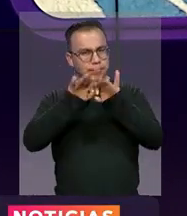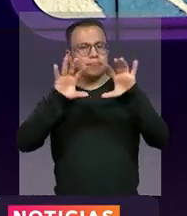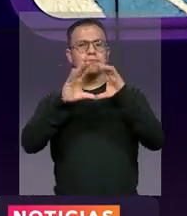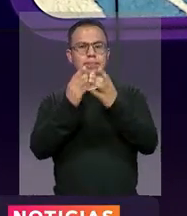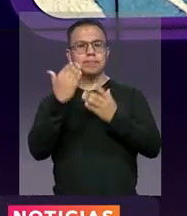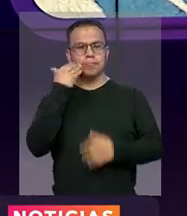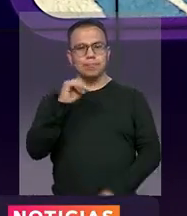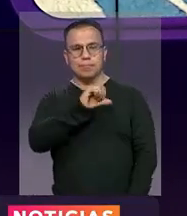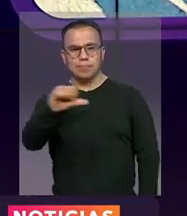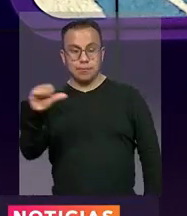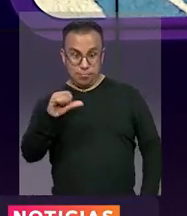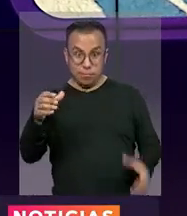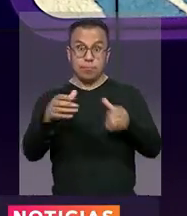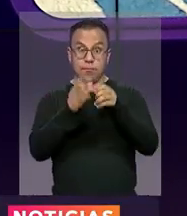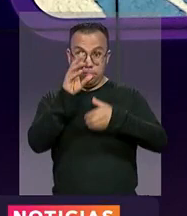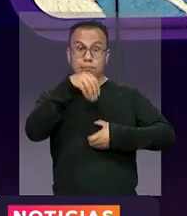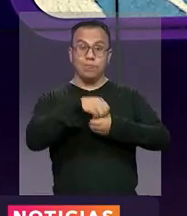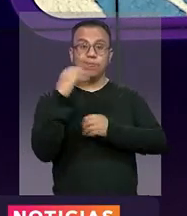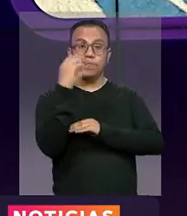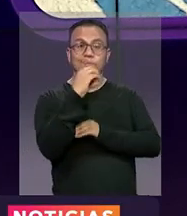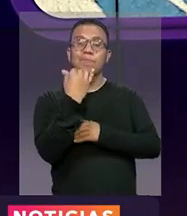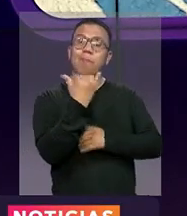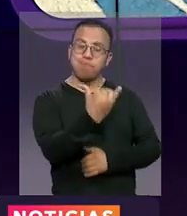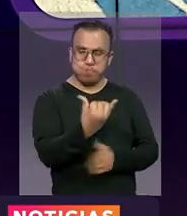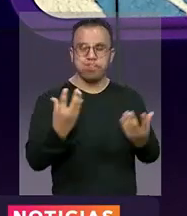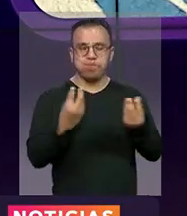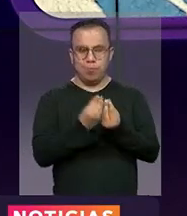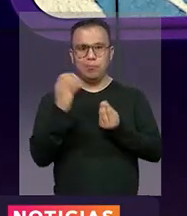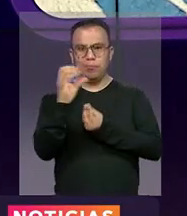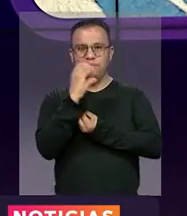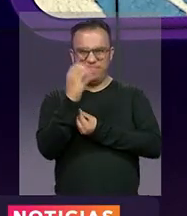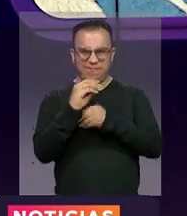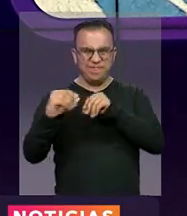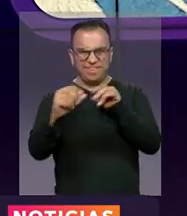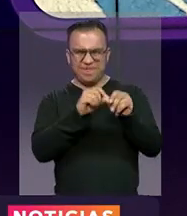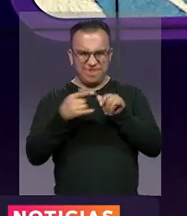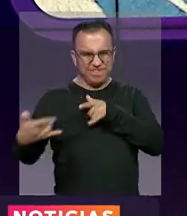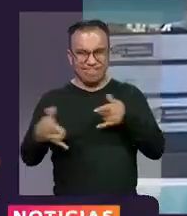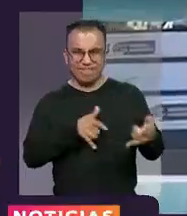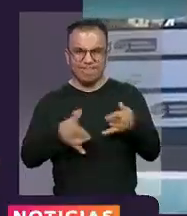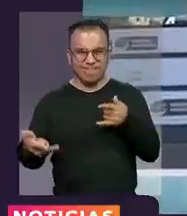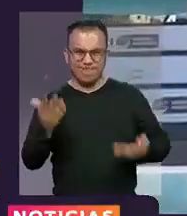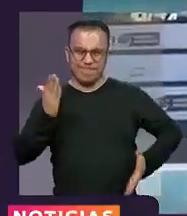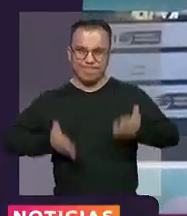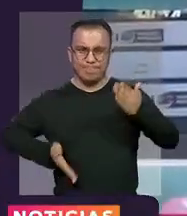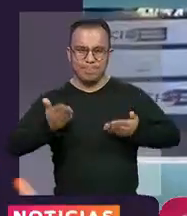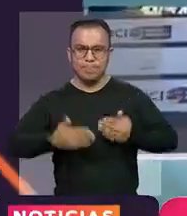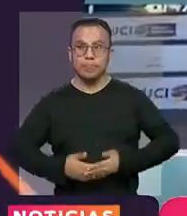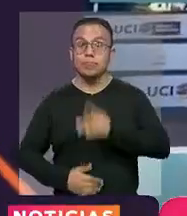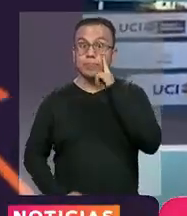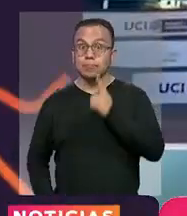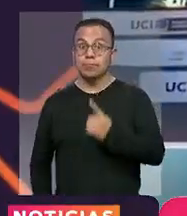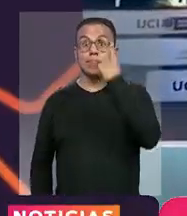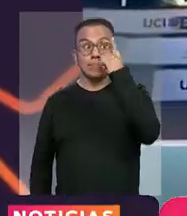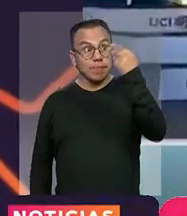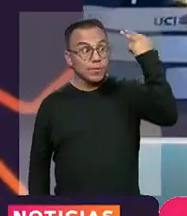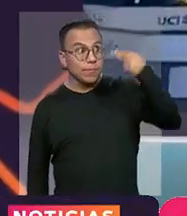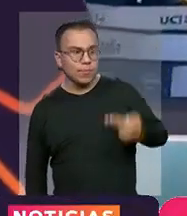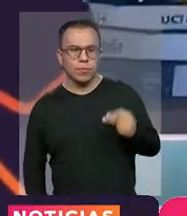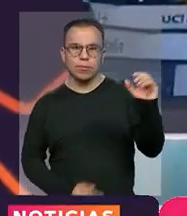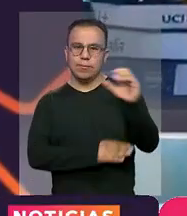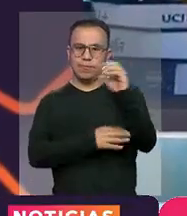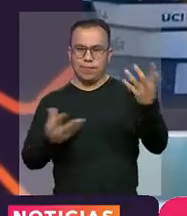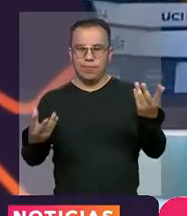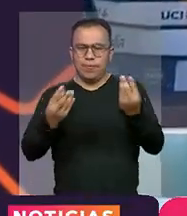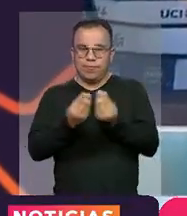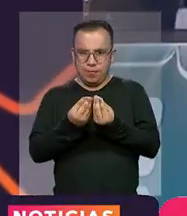nivel femenino y nuestro país estará presente con el equipo Colombia Tierra de Atletas. Por primera vez en la historia, Colombia tiene un